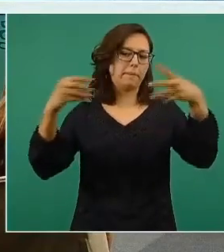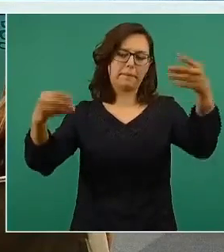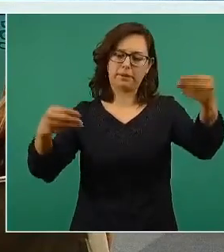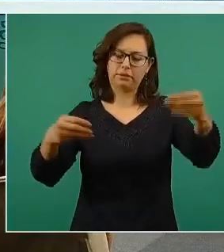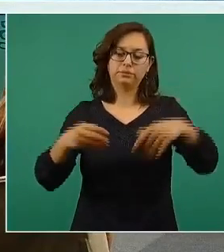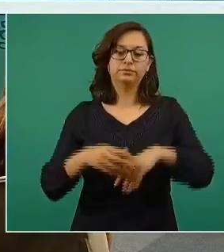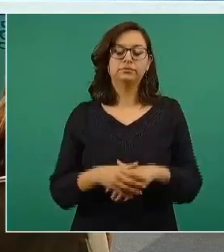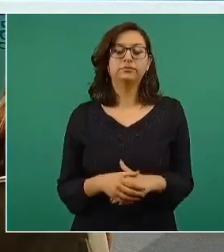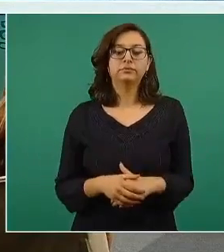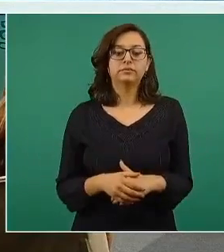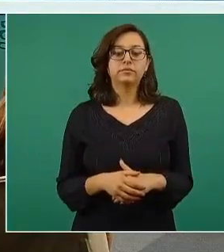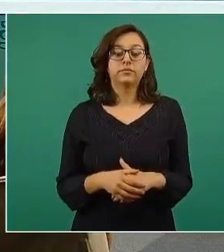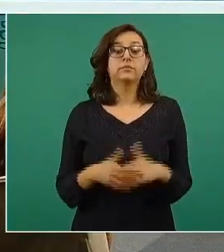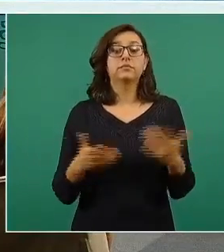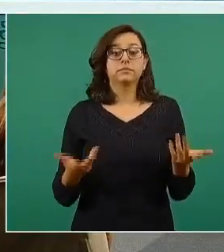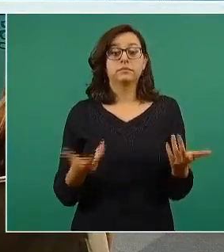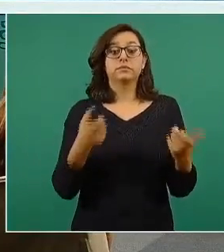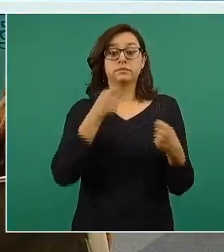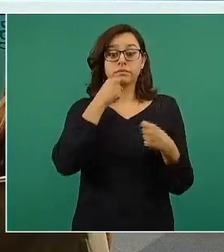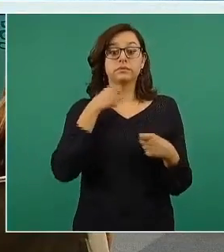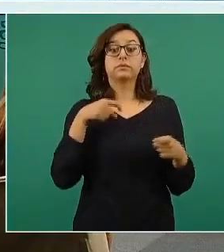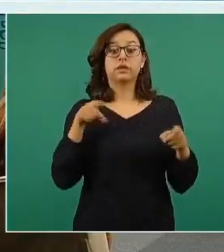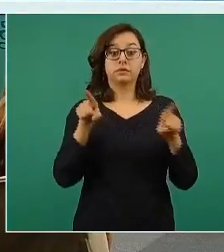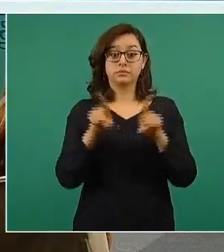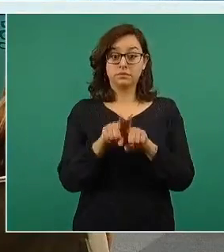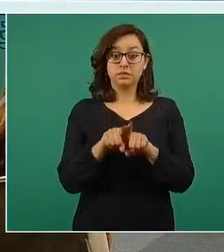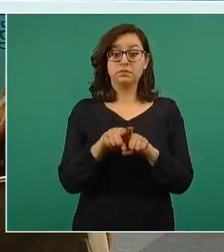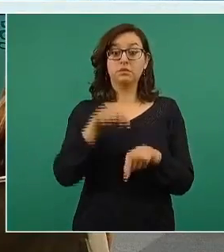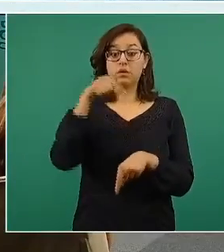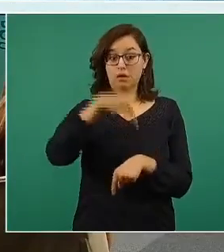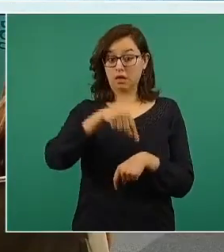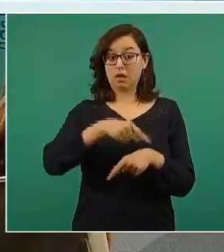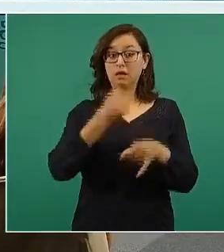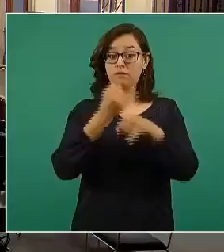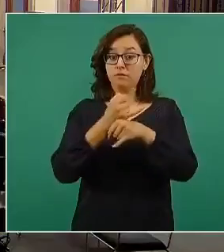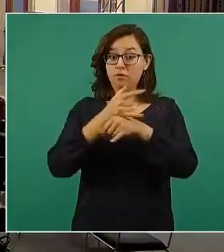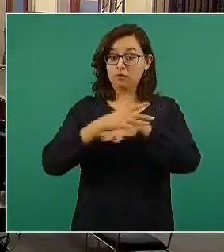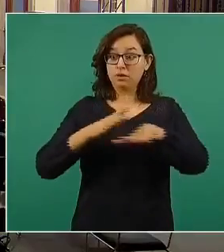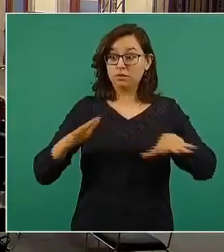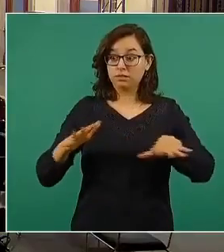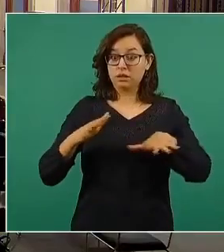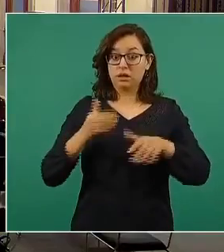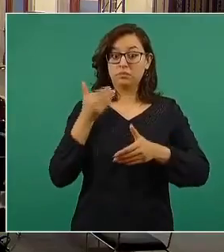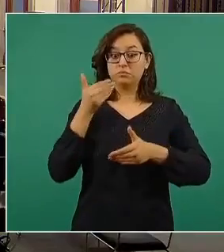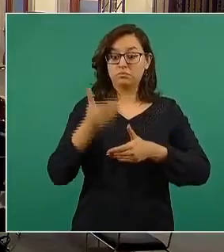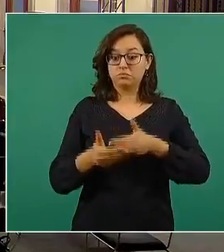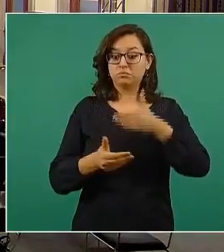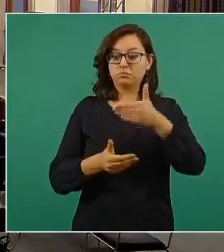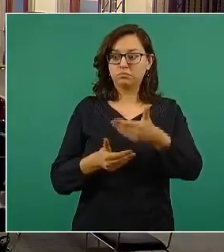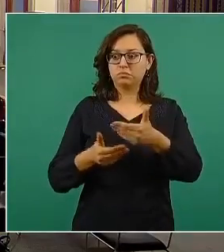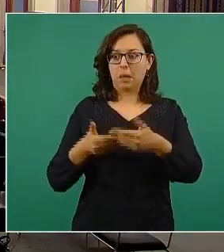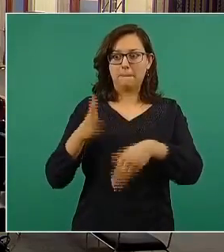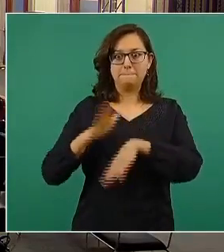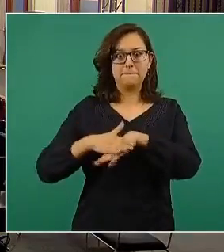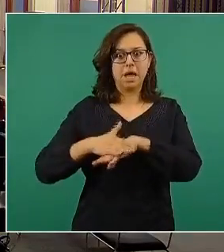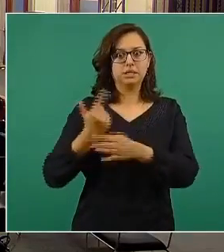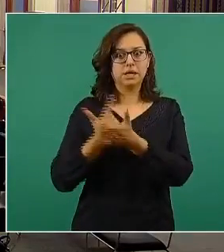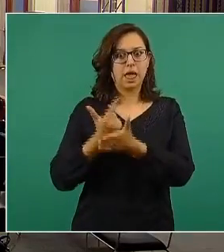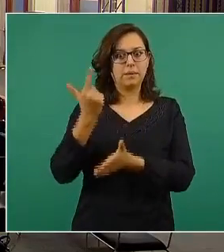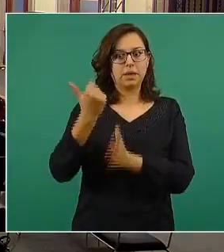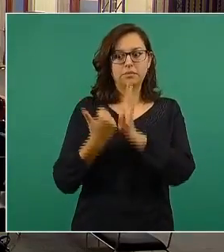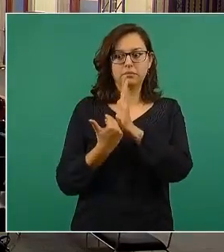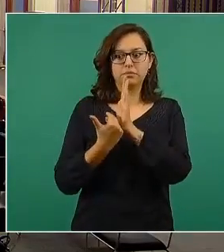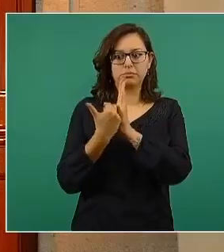producto obviamente sirve también para alertar, tiene niveles de alerta y en su momento los va marcando en función del